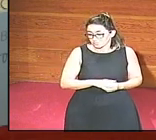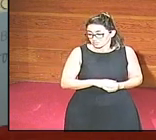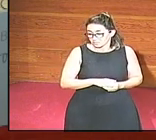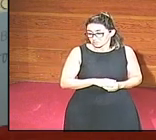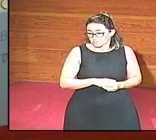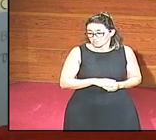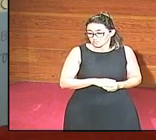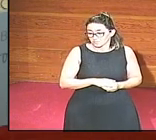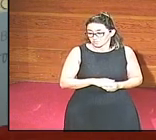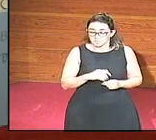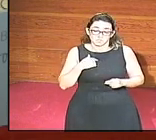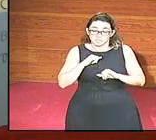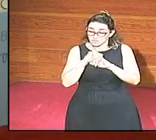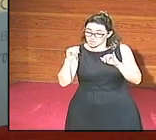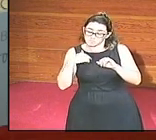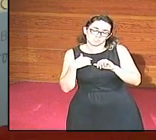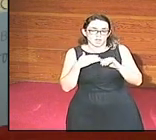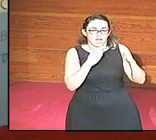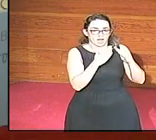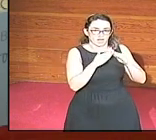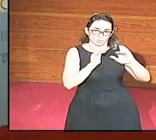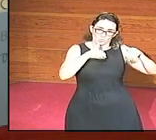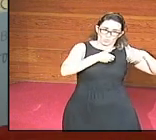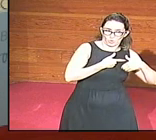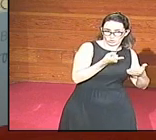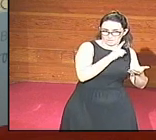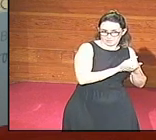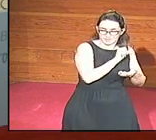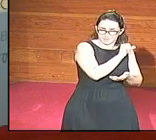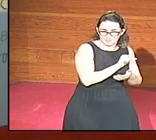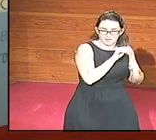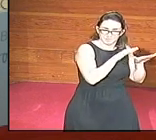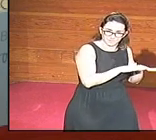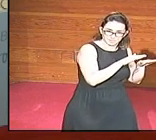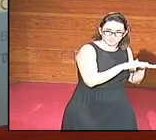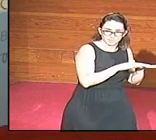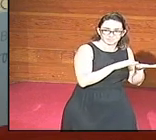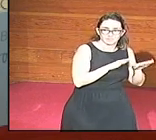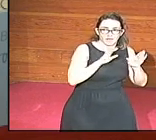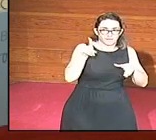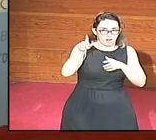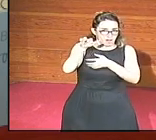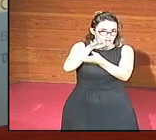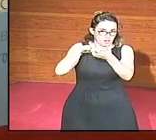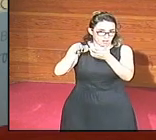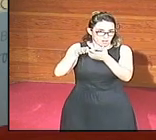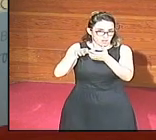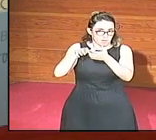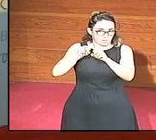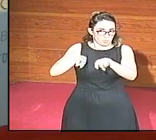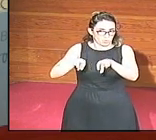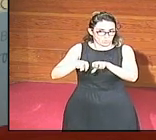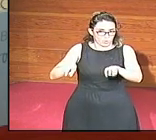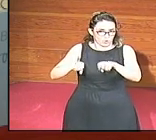Y volví para casa unas semanas y se empezó a caldear la cosa en el Donbass, porque obviamente lo